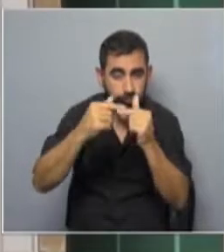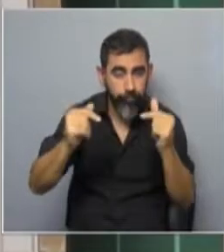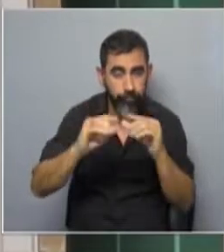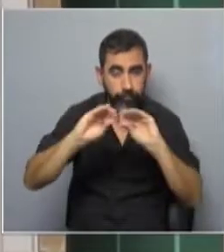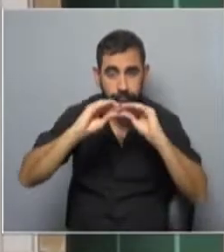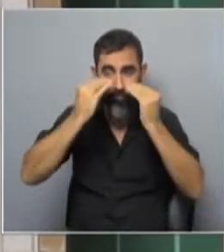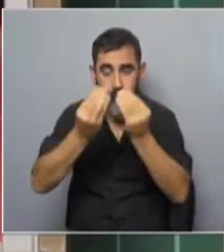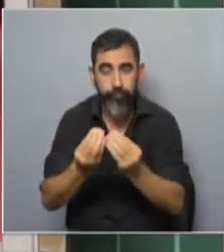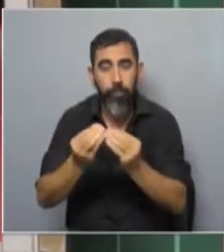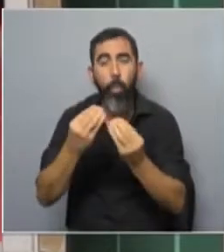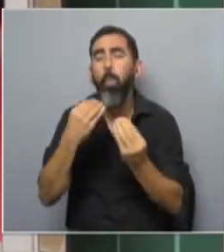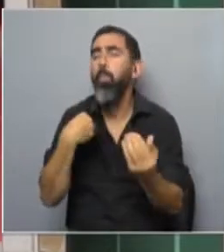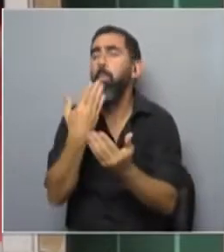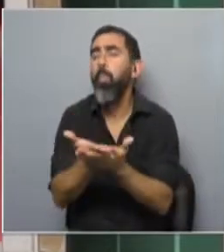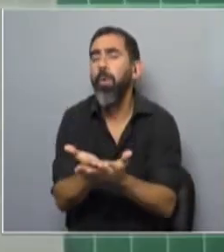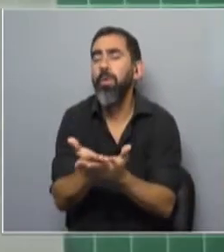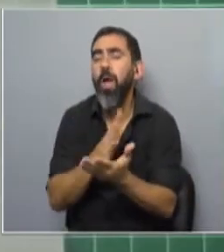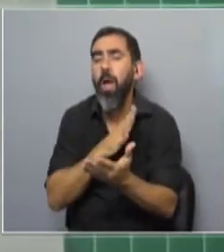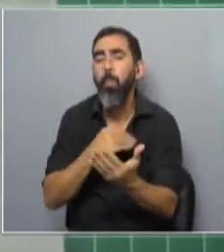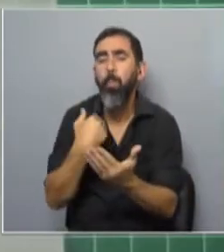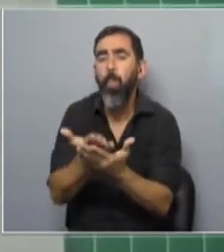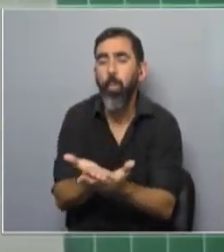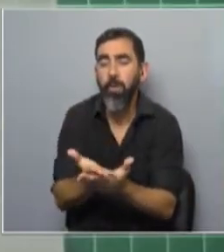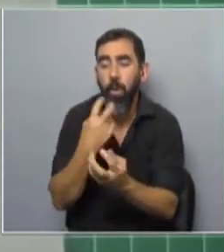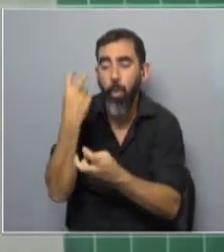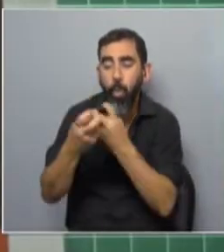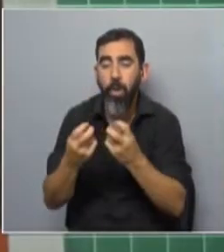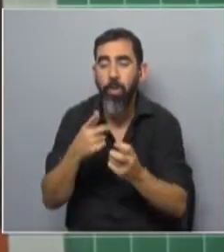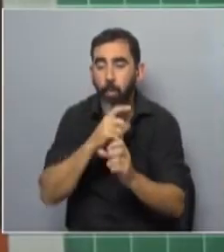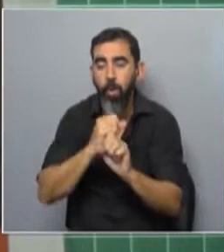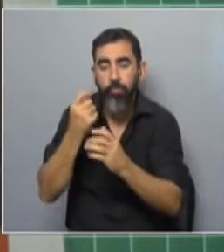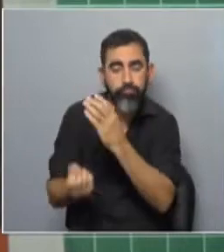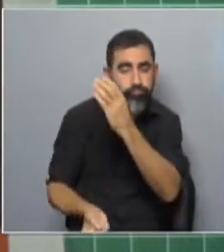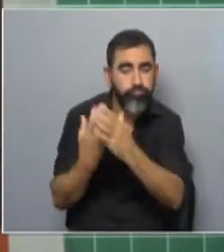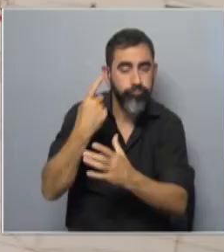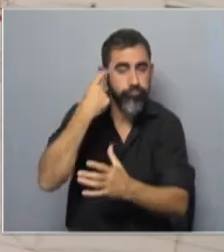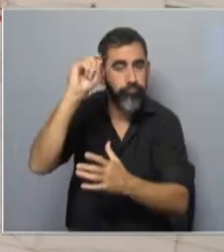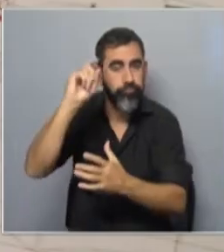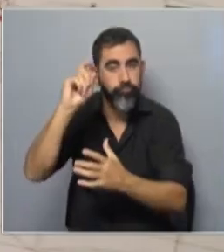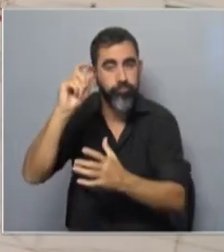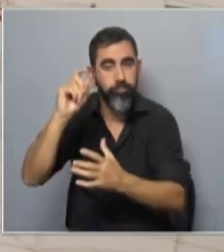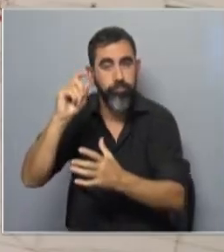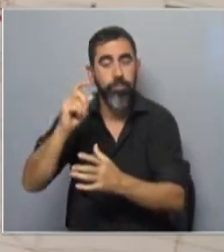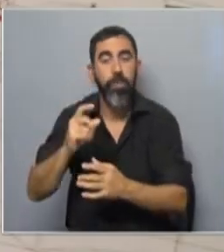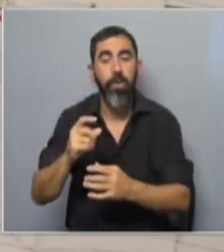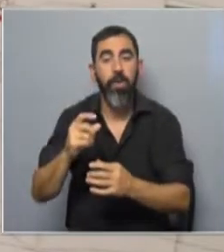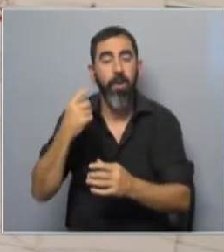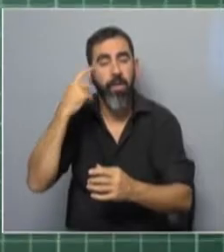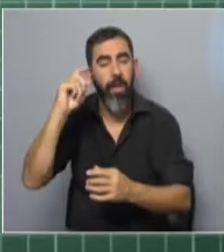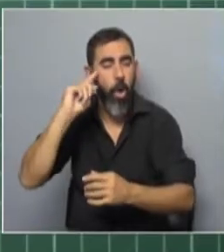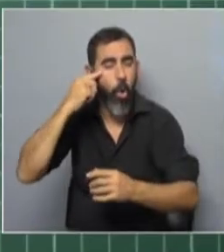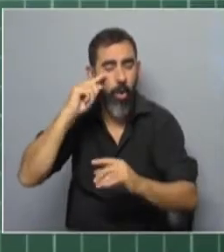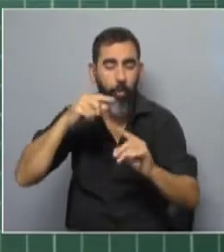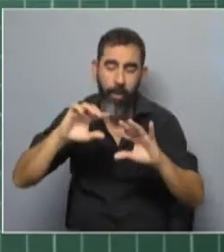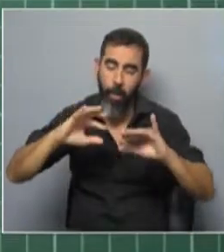fui tomando, ¿qué propongo? ¿Qué propuestas existen? Y ahí se busca que sea una fase muy creativa, con muchos bocetos, con ideas muy locas que después va a haber que